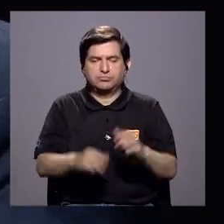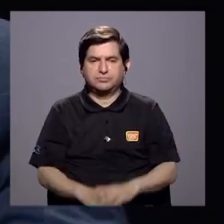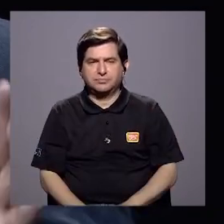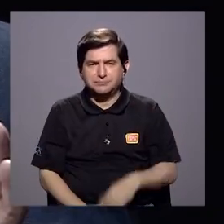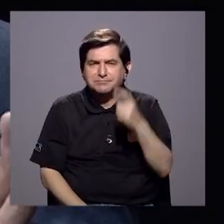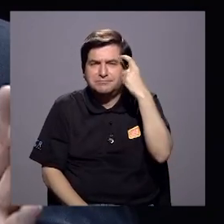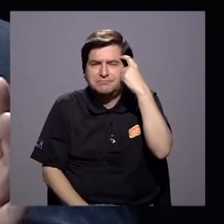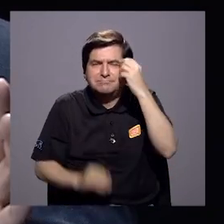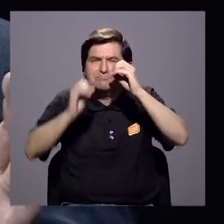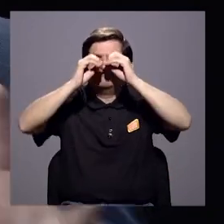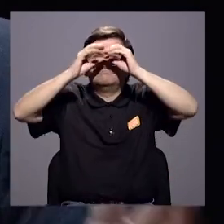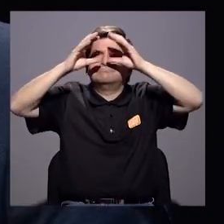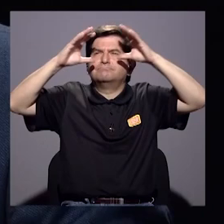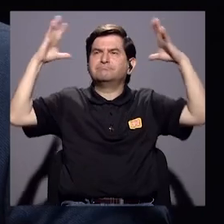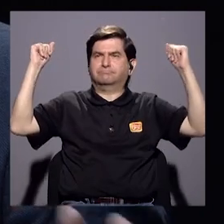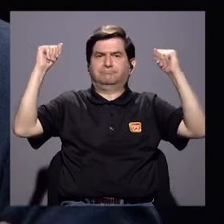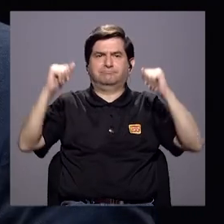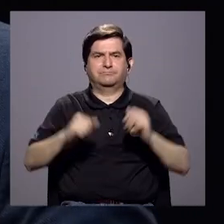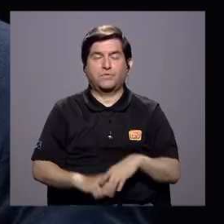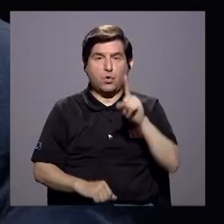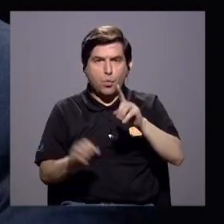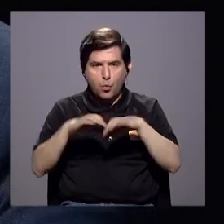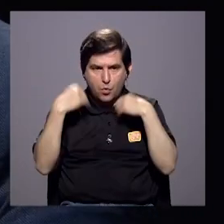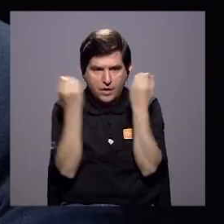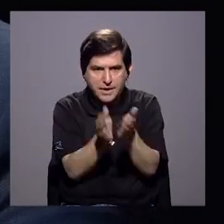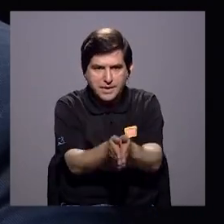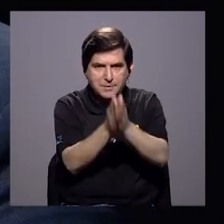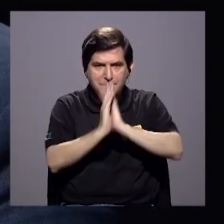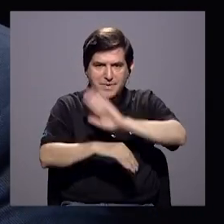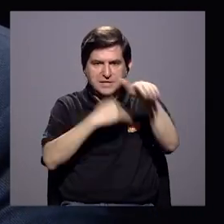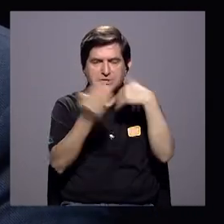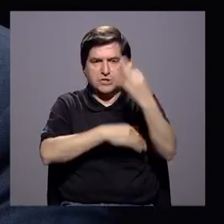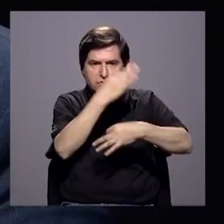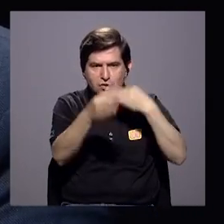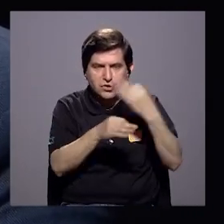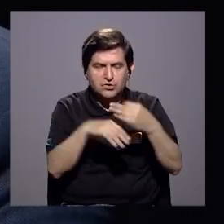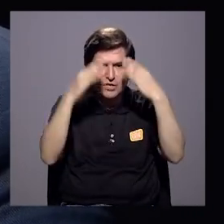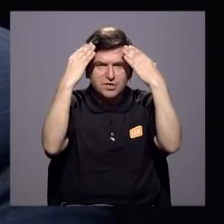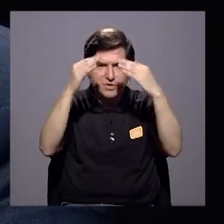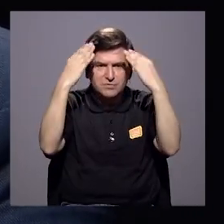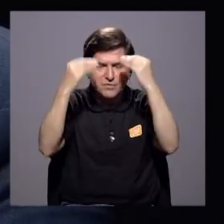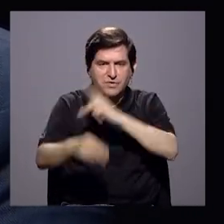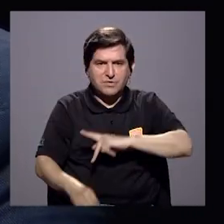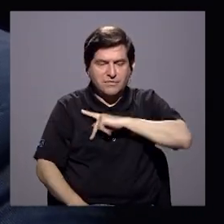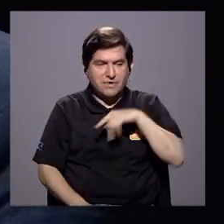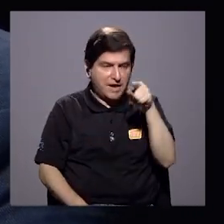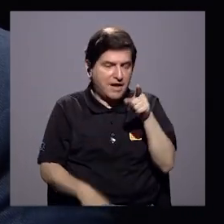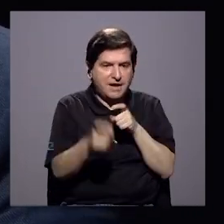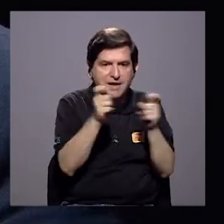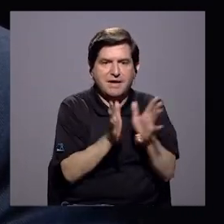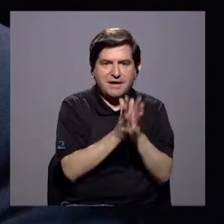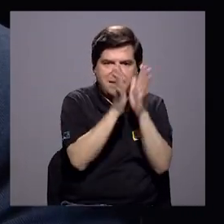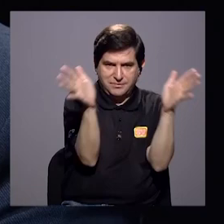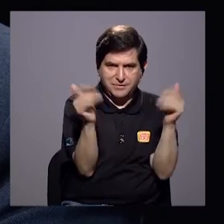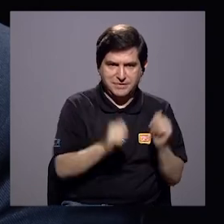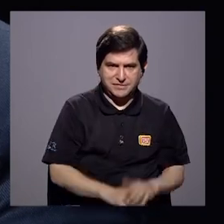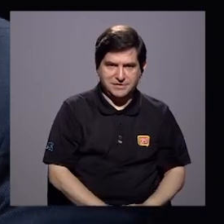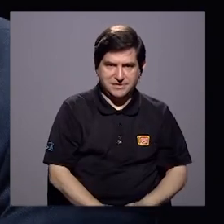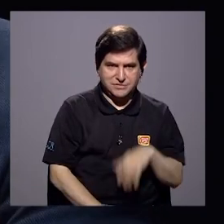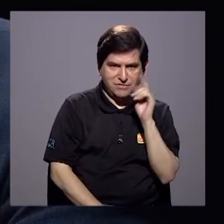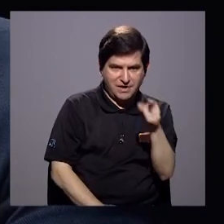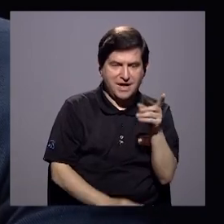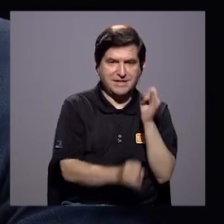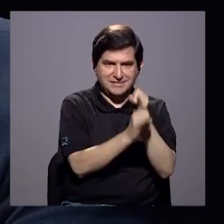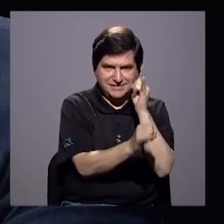entonces imaginémonos un órgano que está solicitando toda clase de datos personales en la administración pública donde son